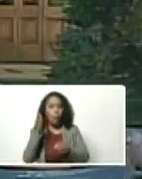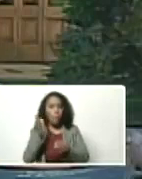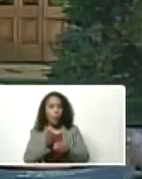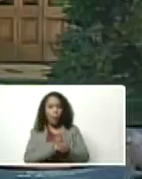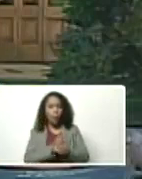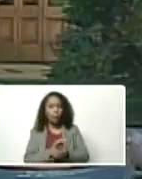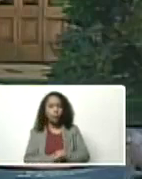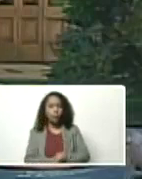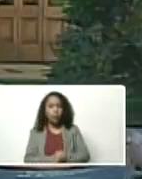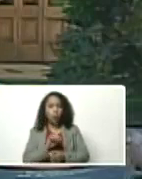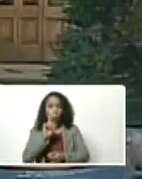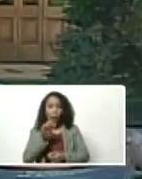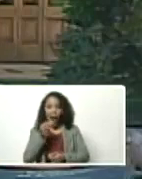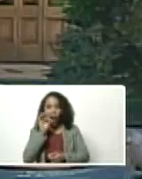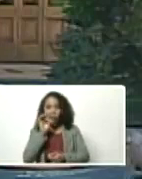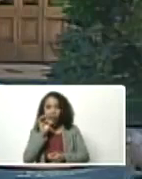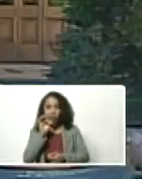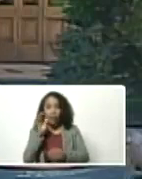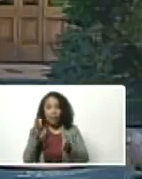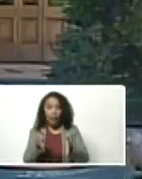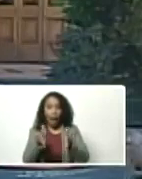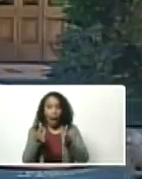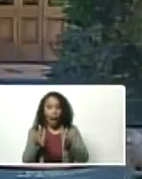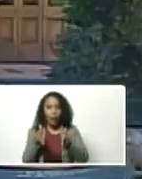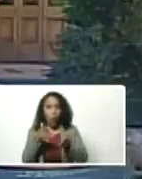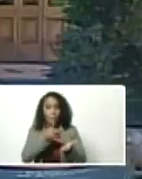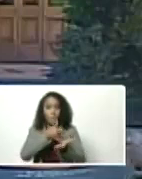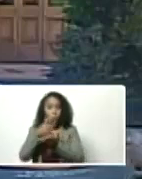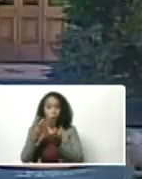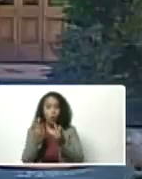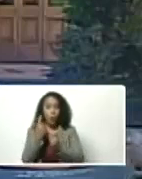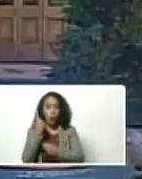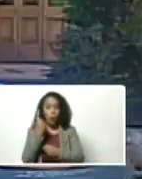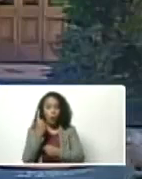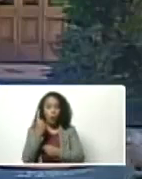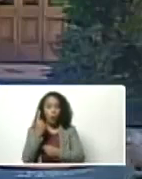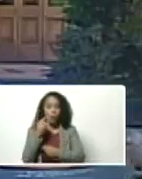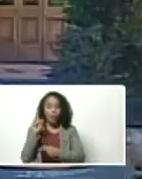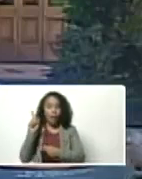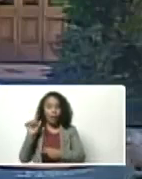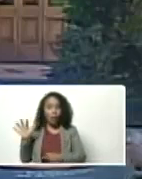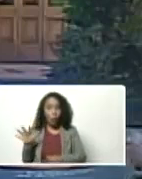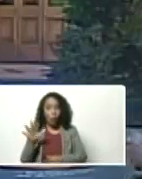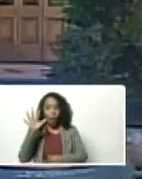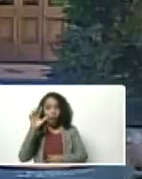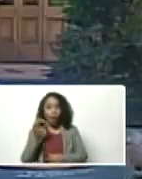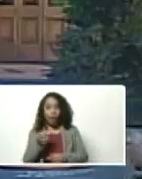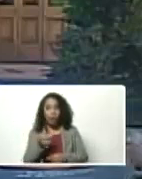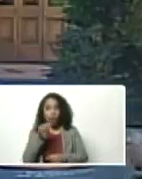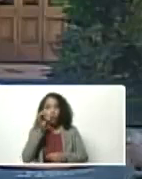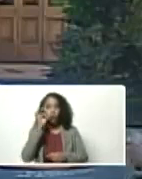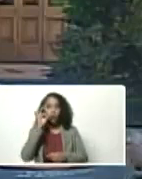Y un cafecito de ese que ganó el premio número uno. Ahí del Guareira Repano.